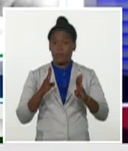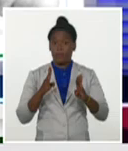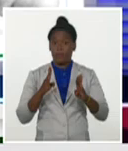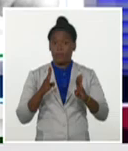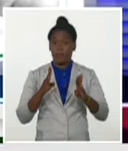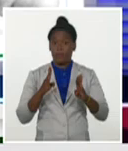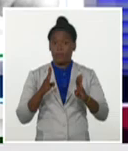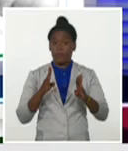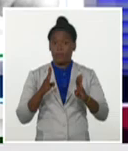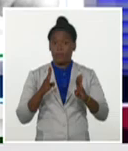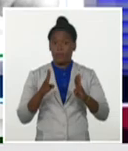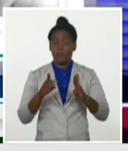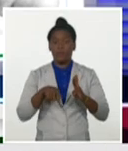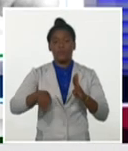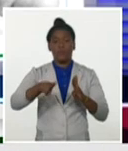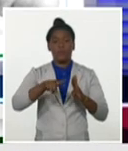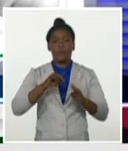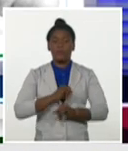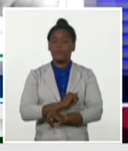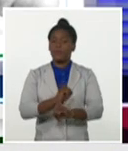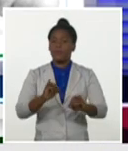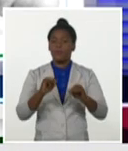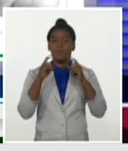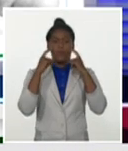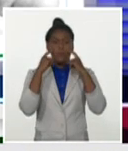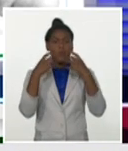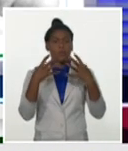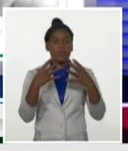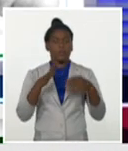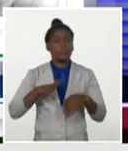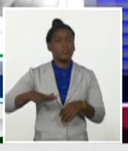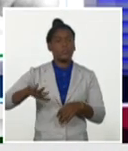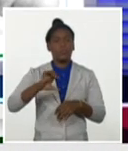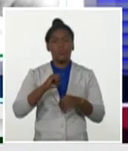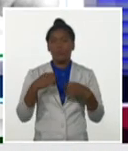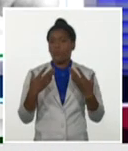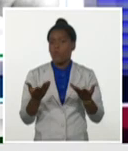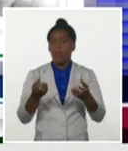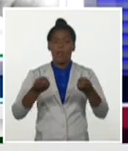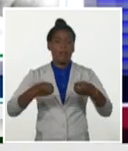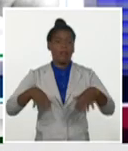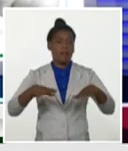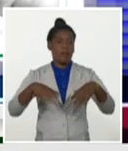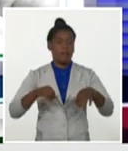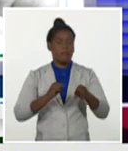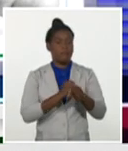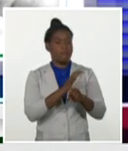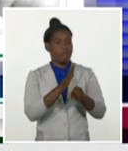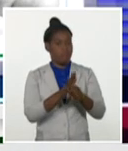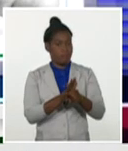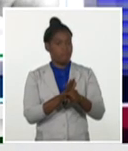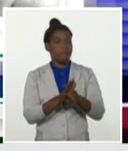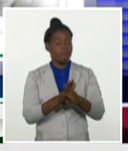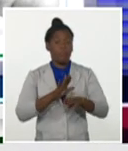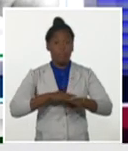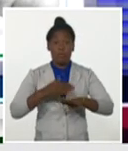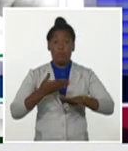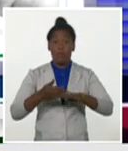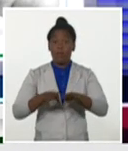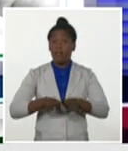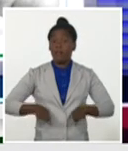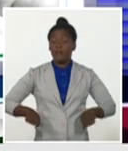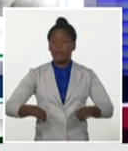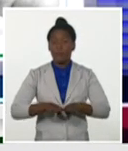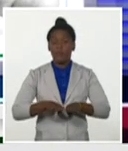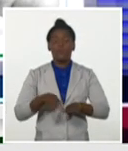Usted tendrá una ampliación sobre la información epidemiológica en el espacio televisivo de la Mesa Redonda. Comparecerán para